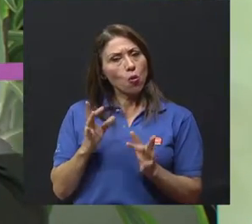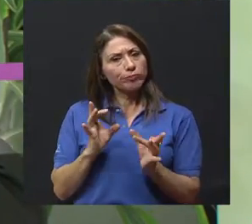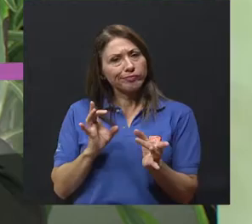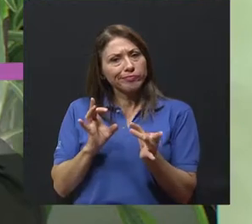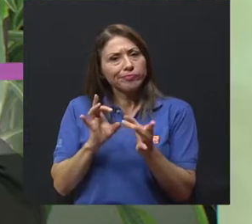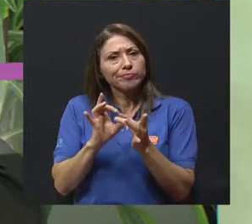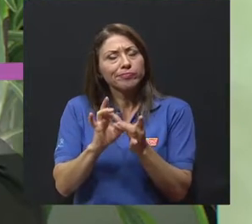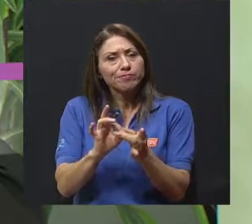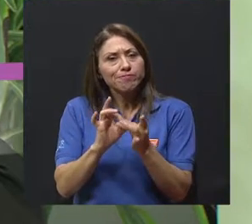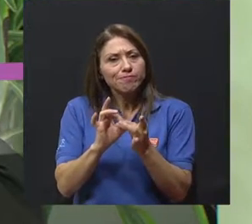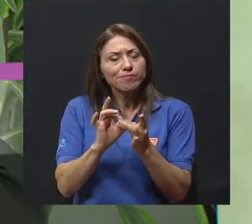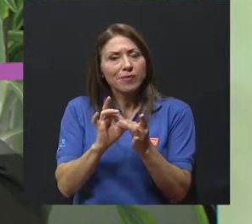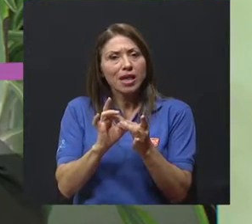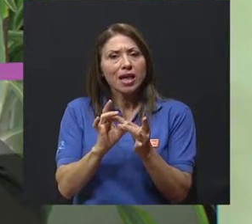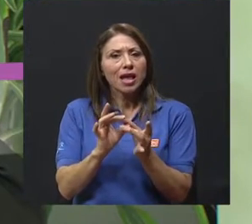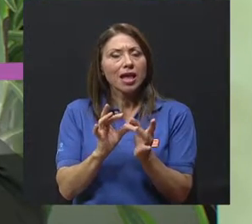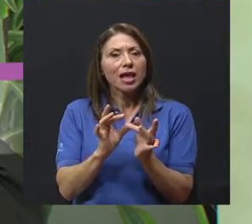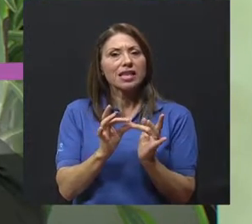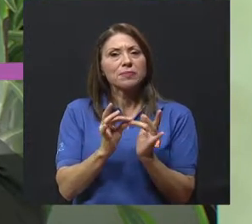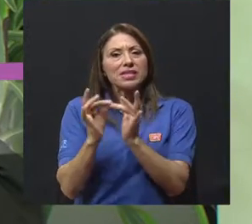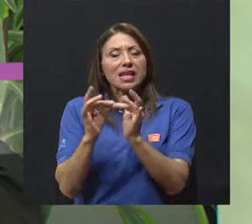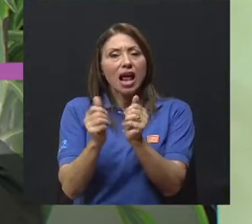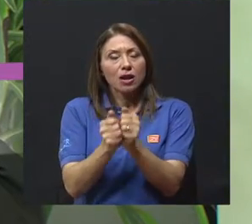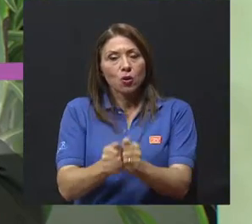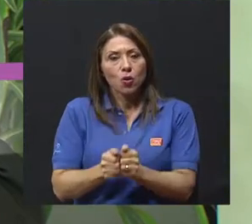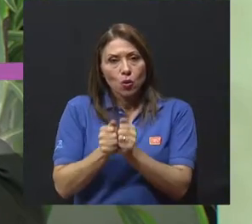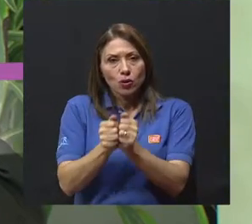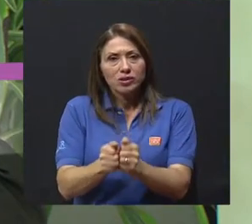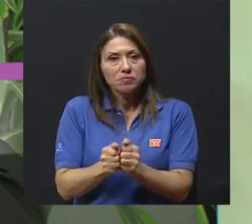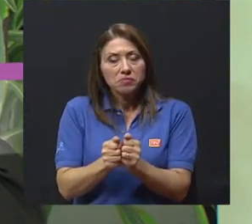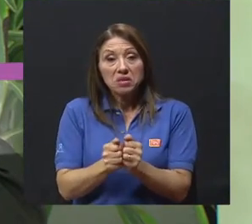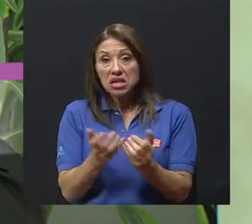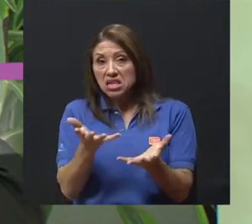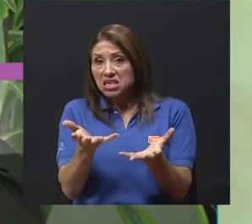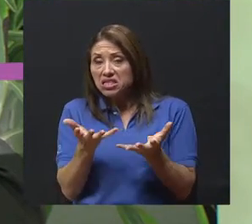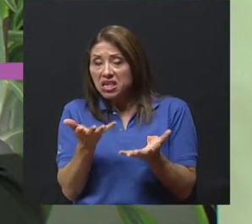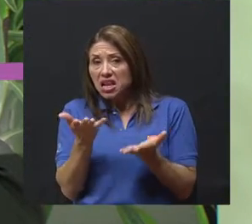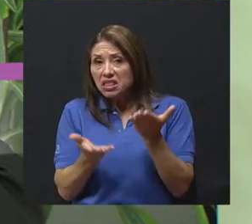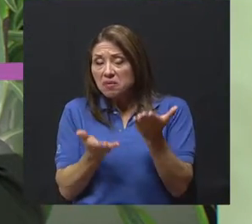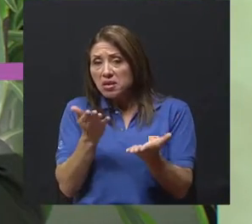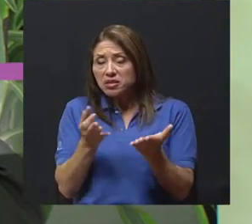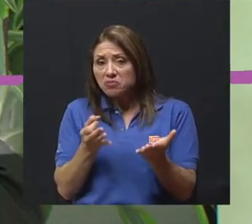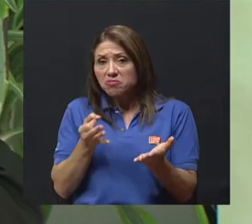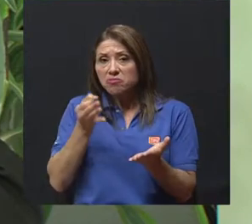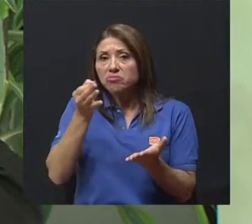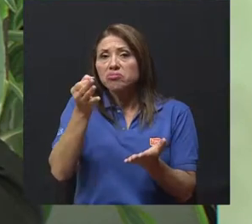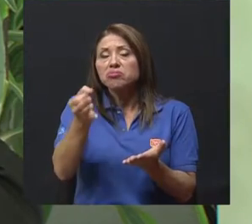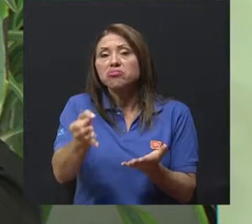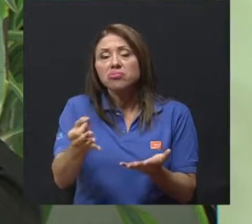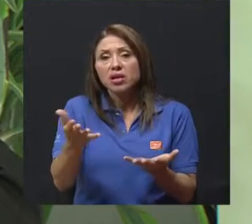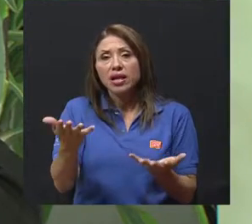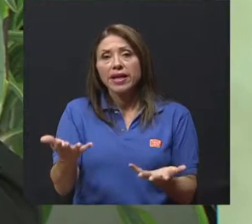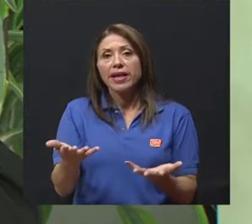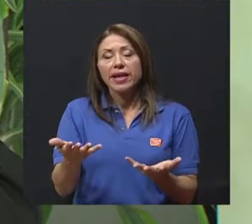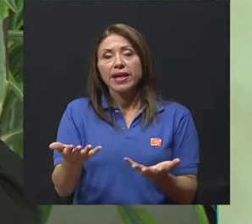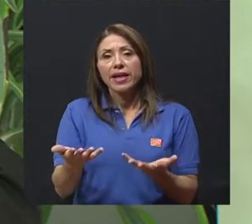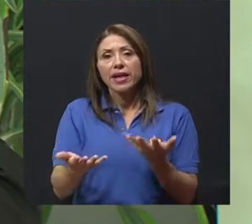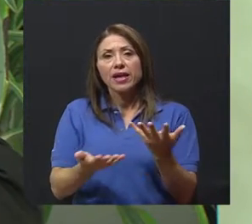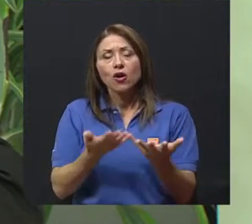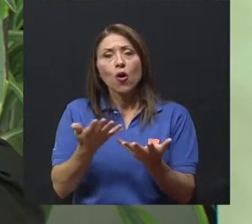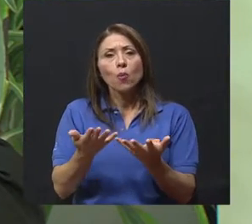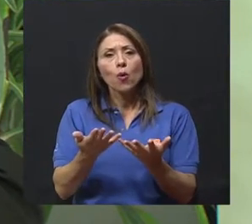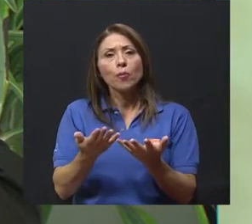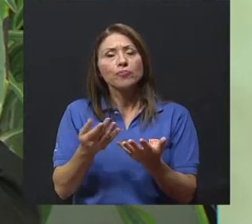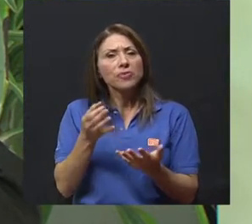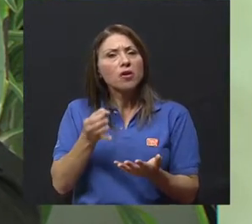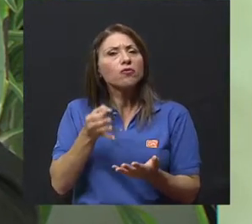especial con los equinos y que quisiera actualmente pues introducirse más como y